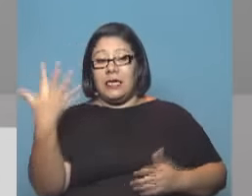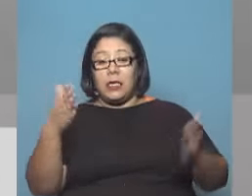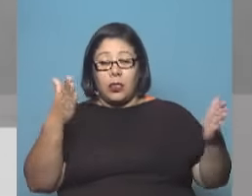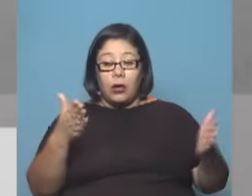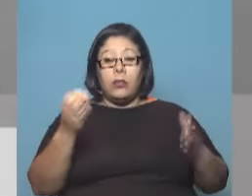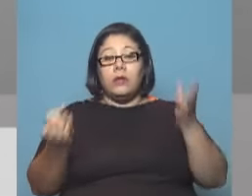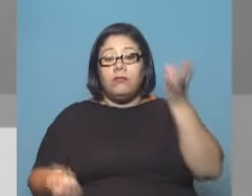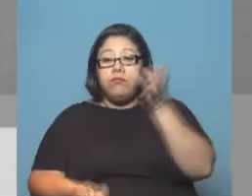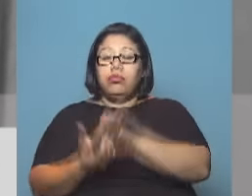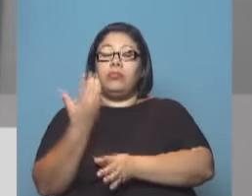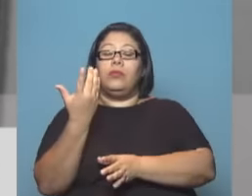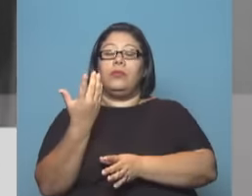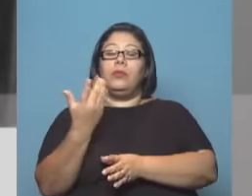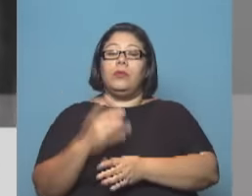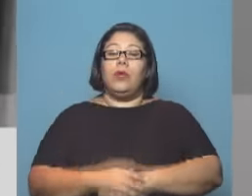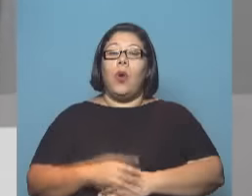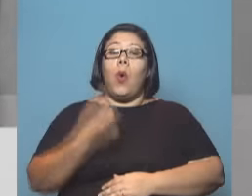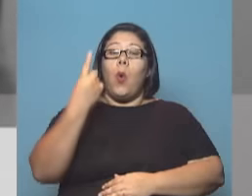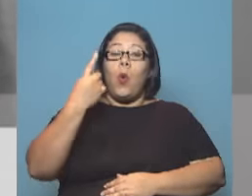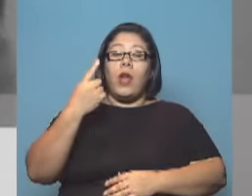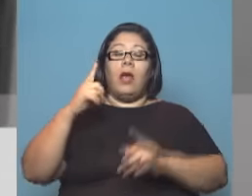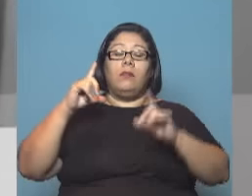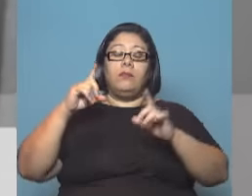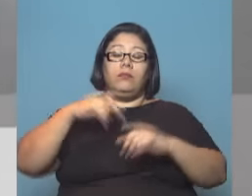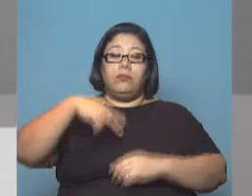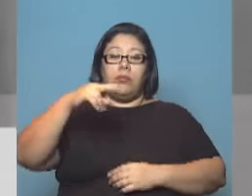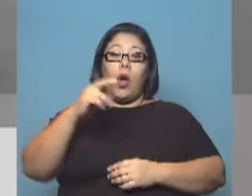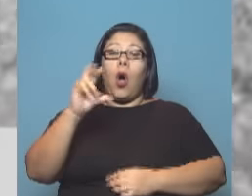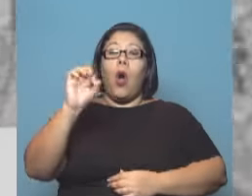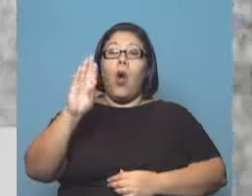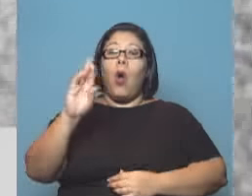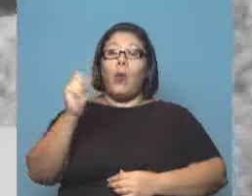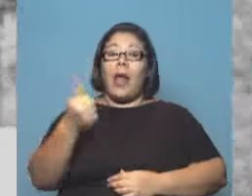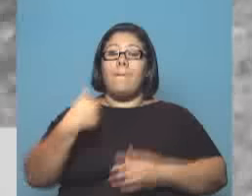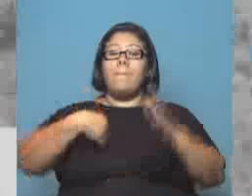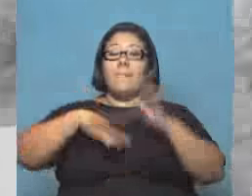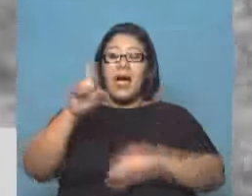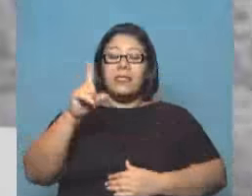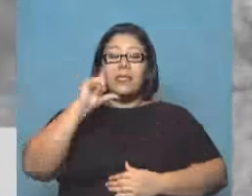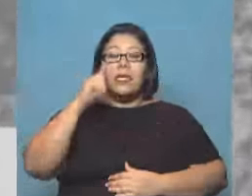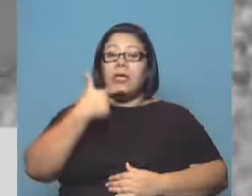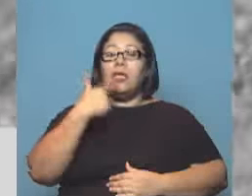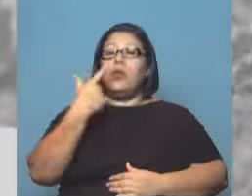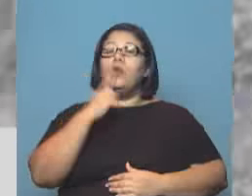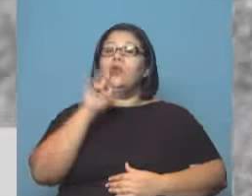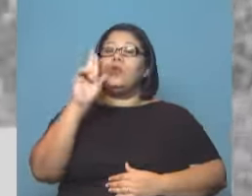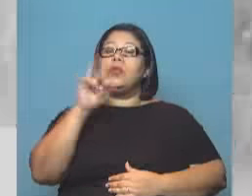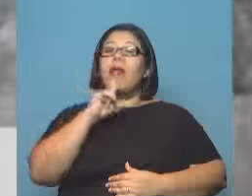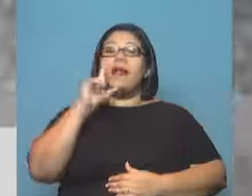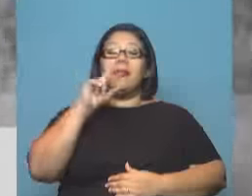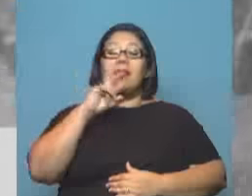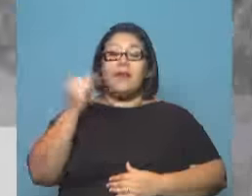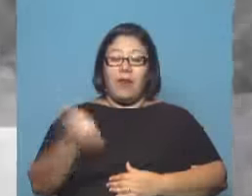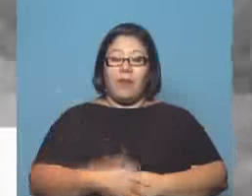Menezunda, una de las obras más ilustrativas de lo que fue La Vanguardia. Una suerte de laberinto por el que se